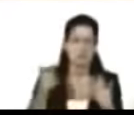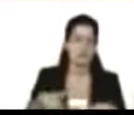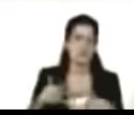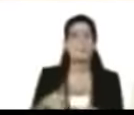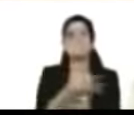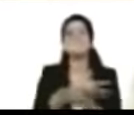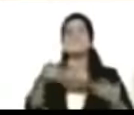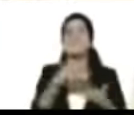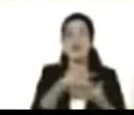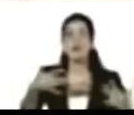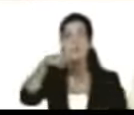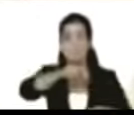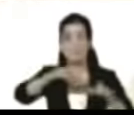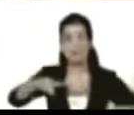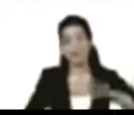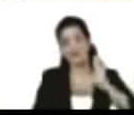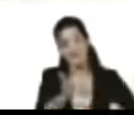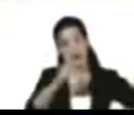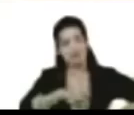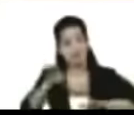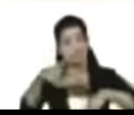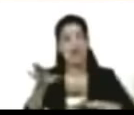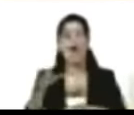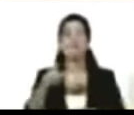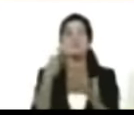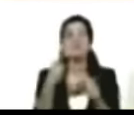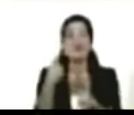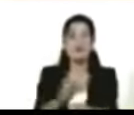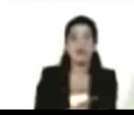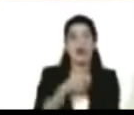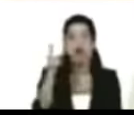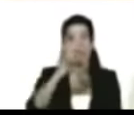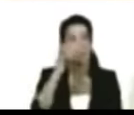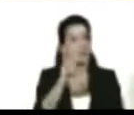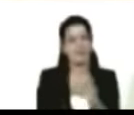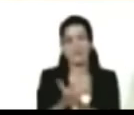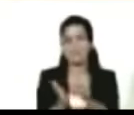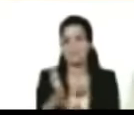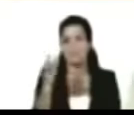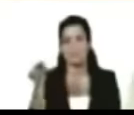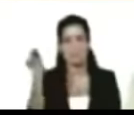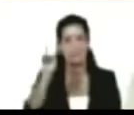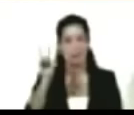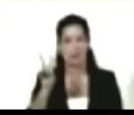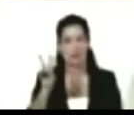empezando por los hermanos colombianos que conviven con nosotros aquí.